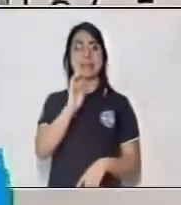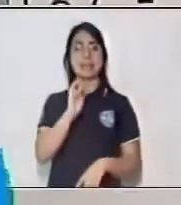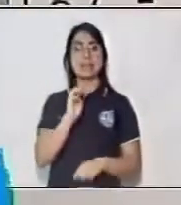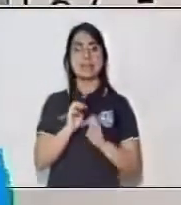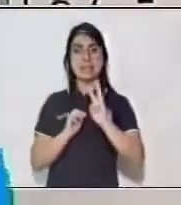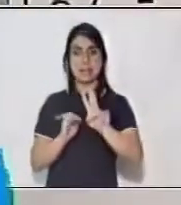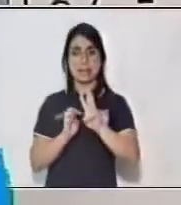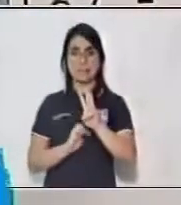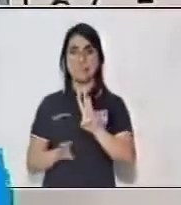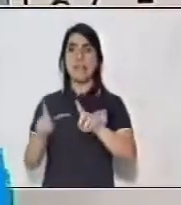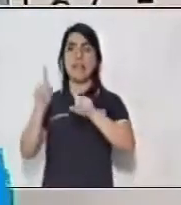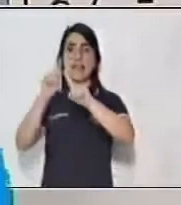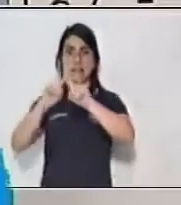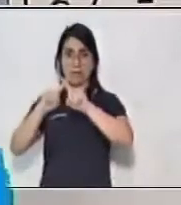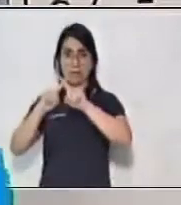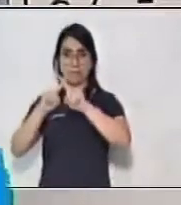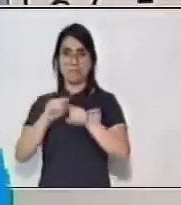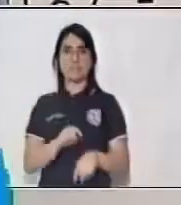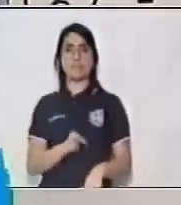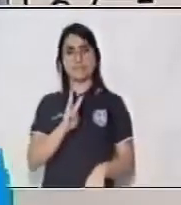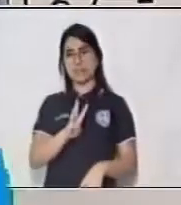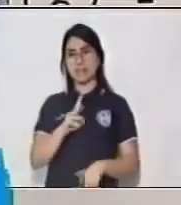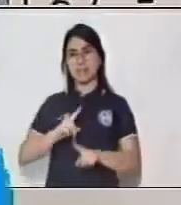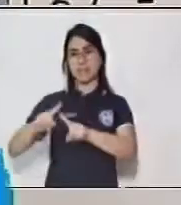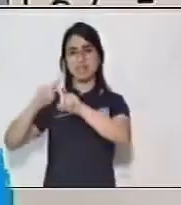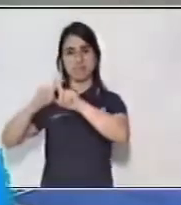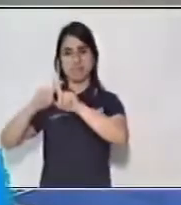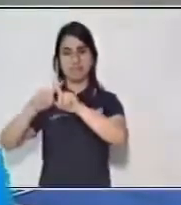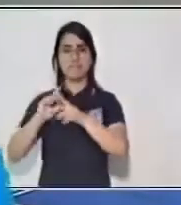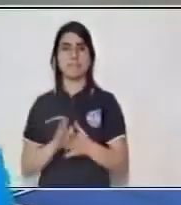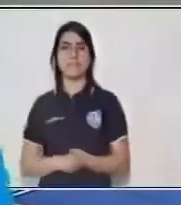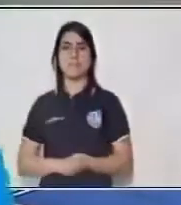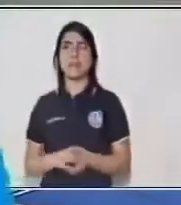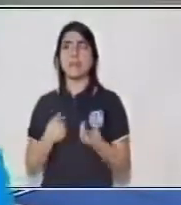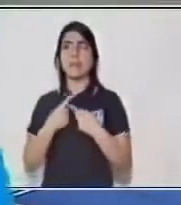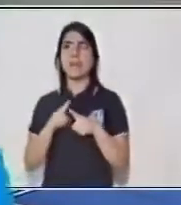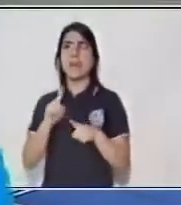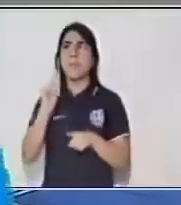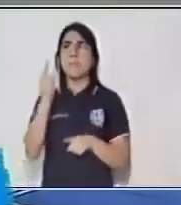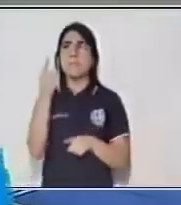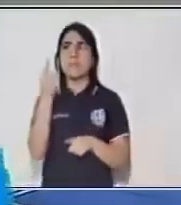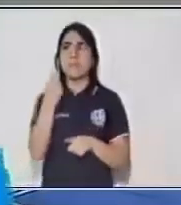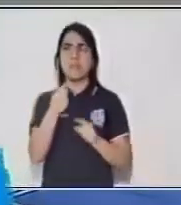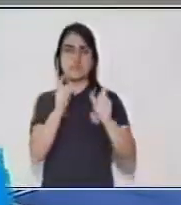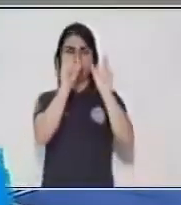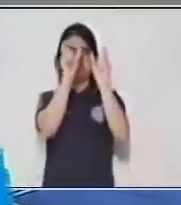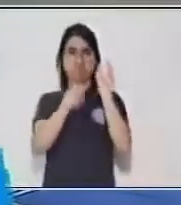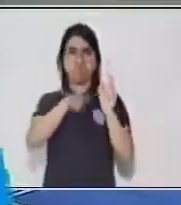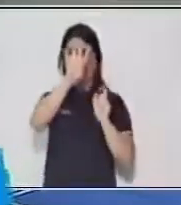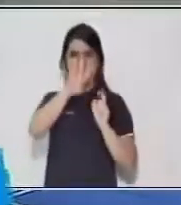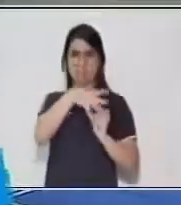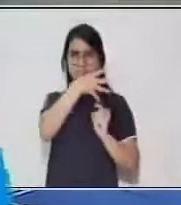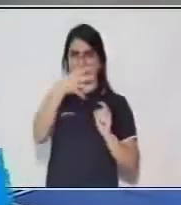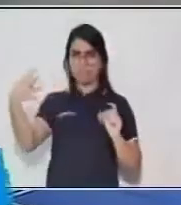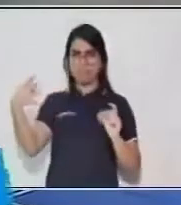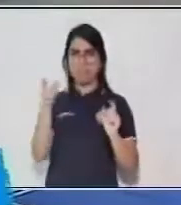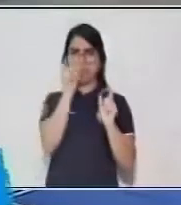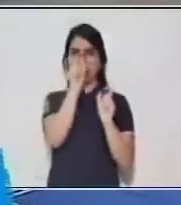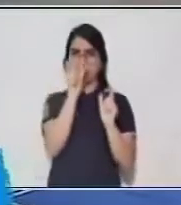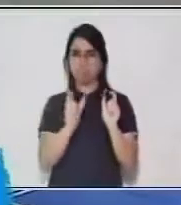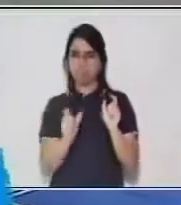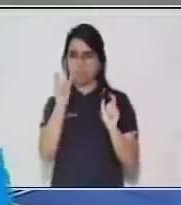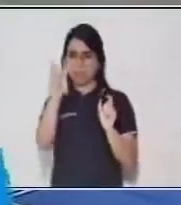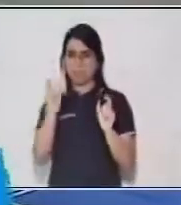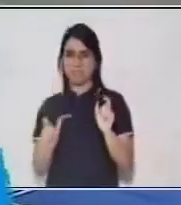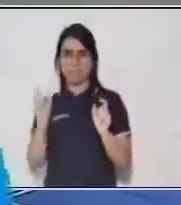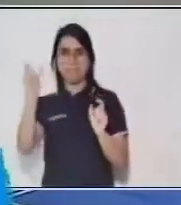para calcular es menos 3. Entonces, ¿qué hacemos? Donde está la x, colocamos ahora